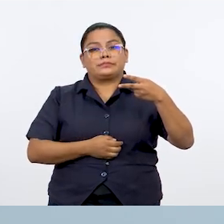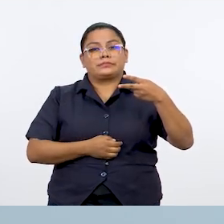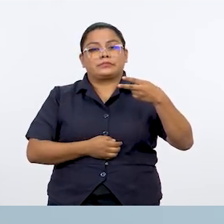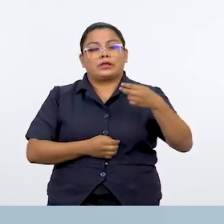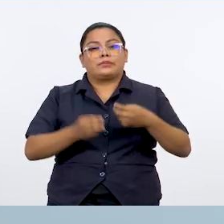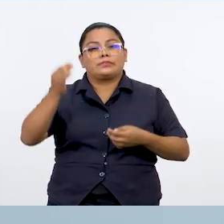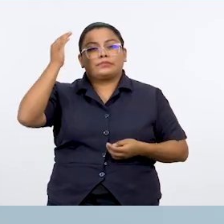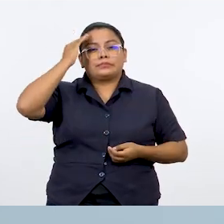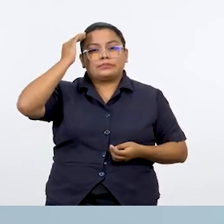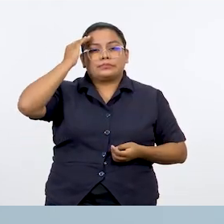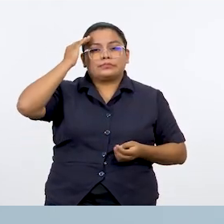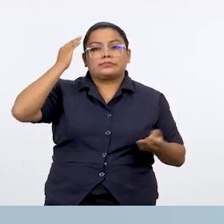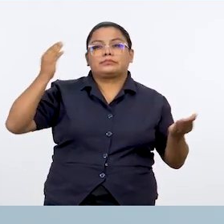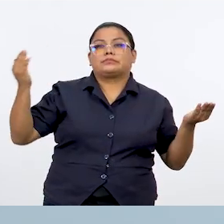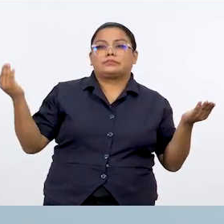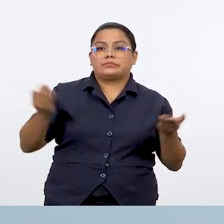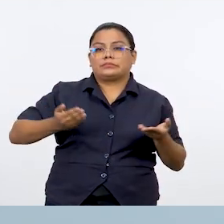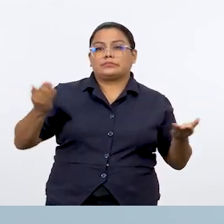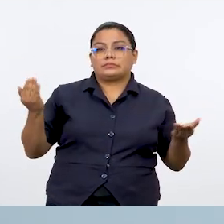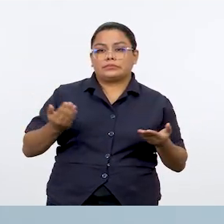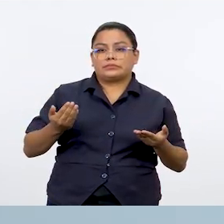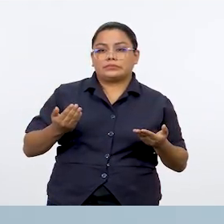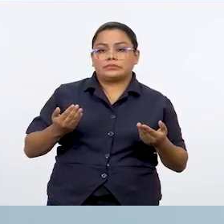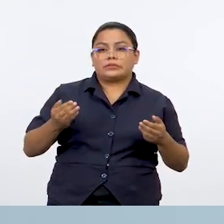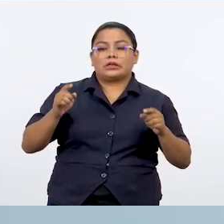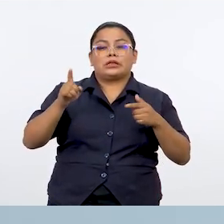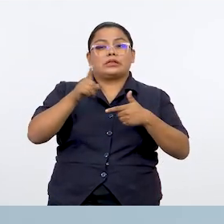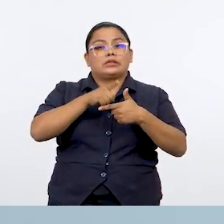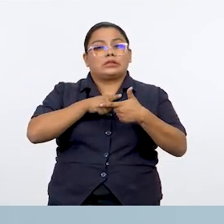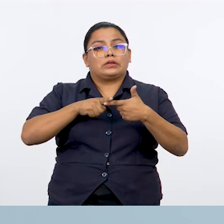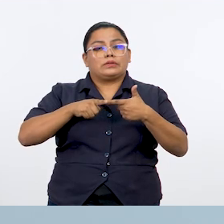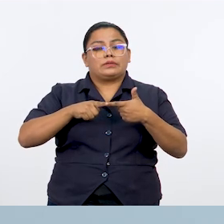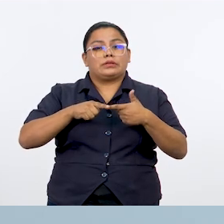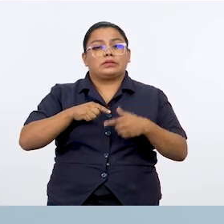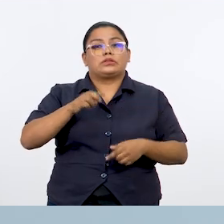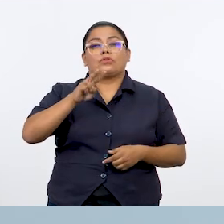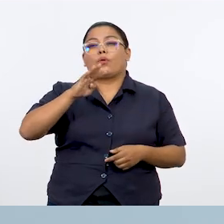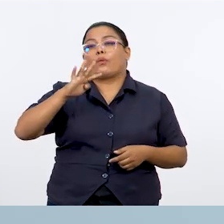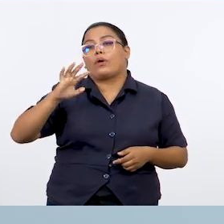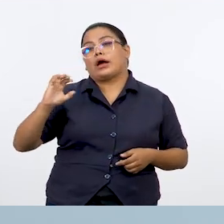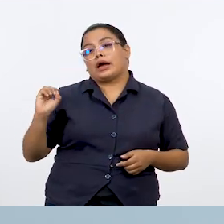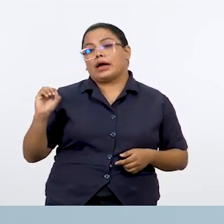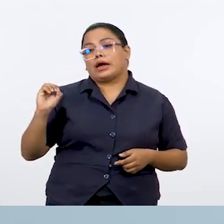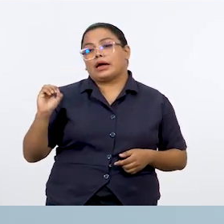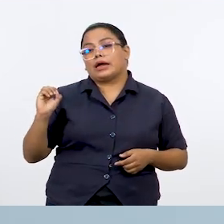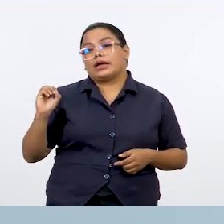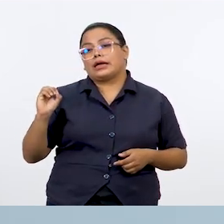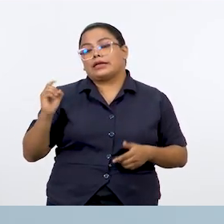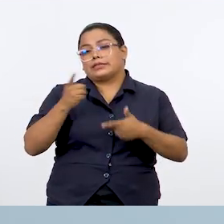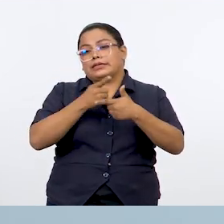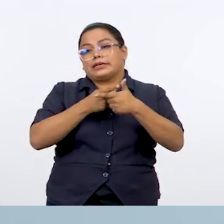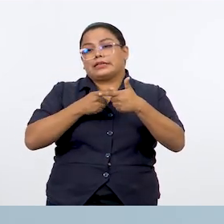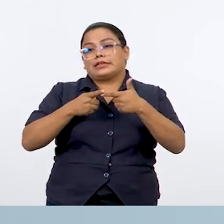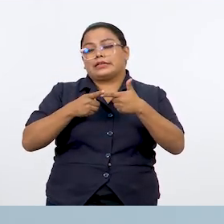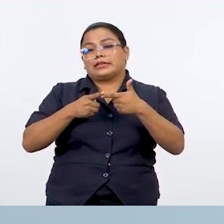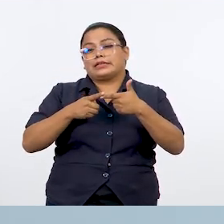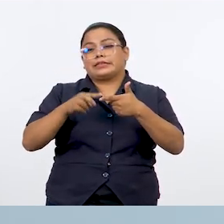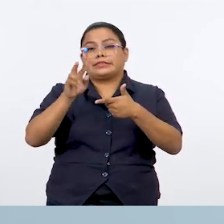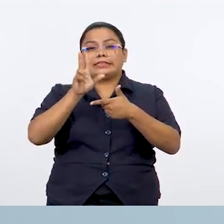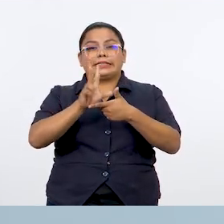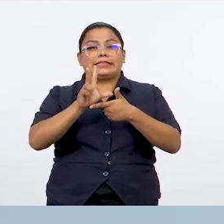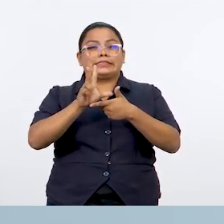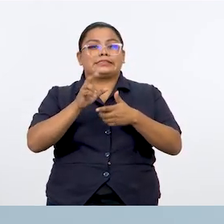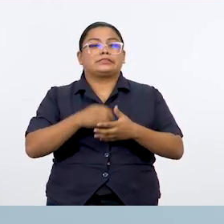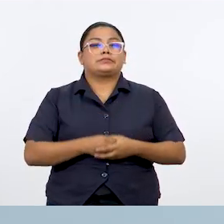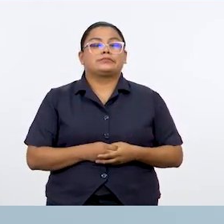que para encontrarlo lo que hacemos es dividir la distancia, como ya hemos visto antes,